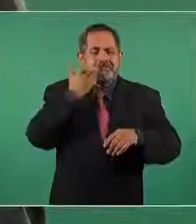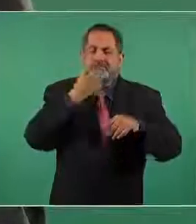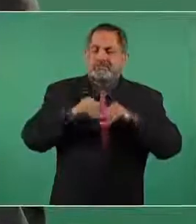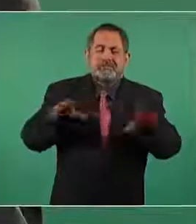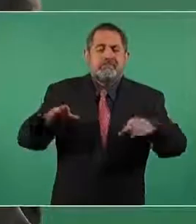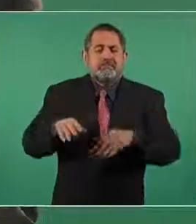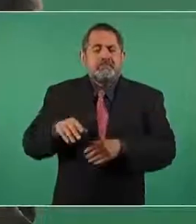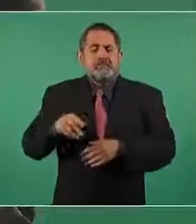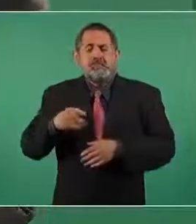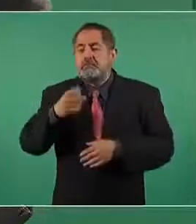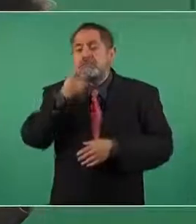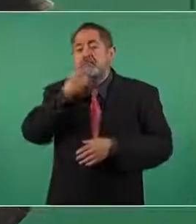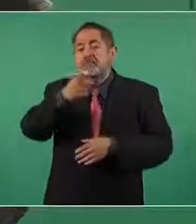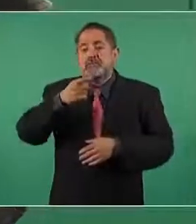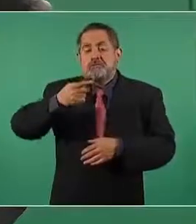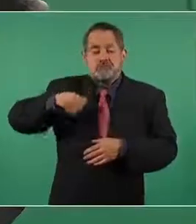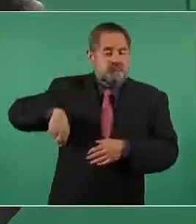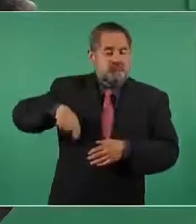acerca de que estábamos nosotros